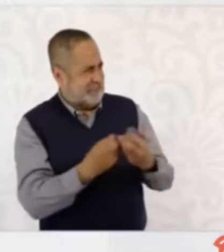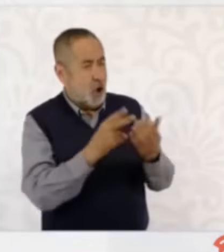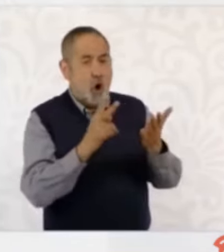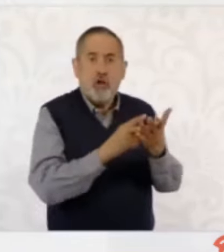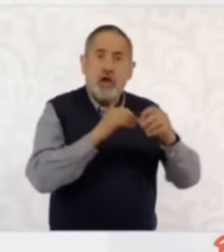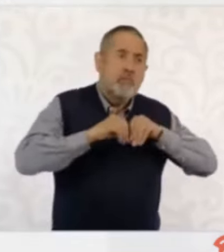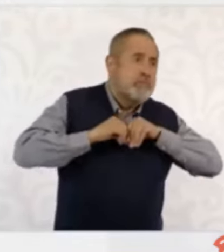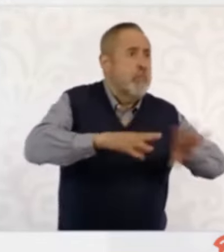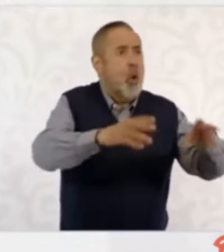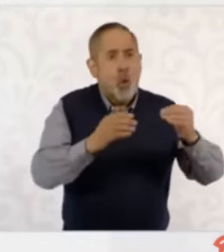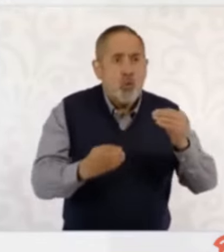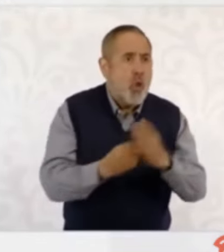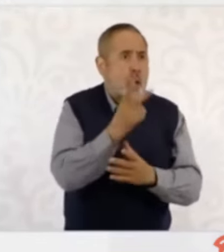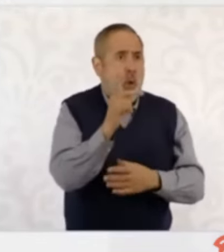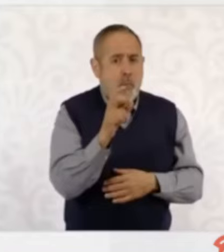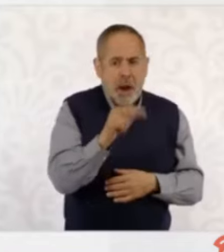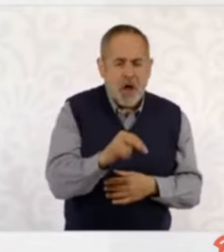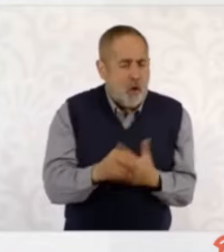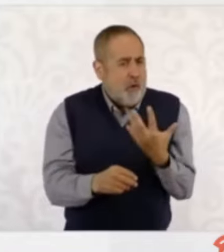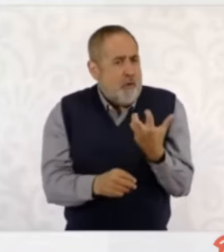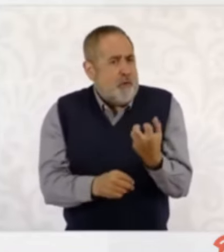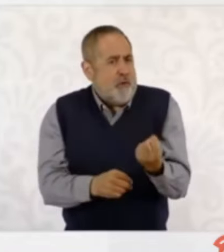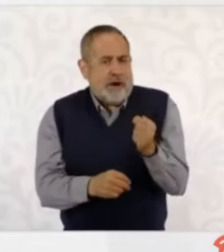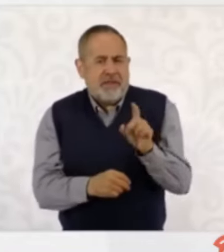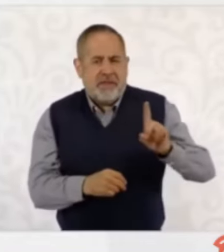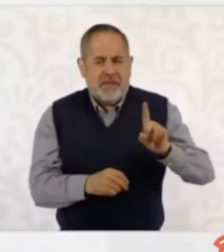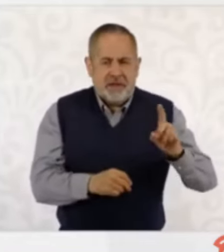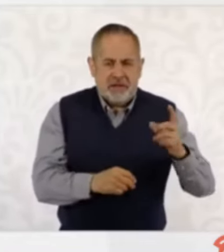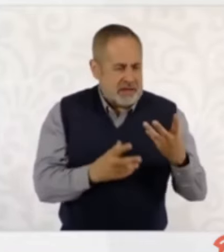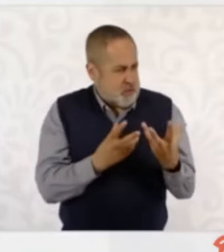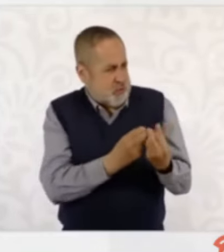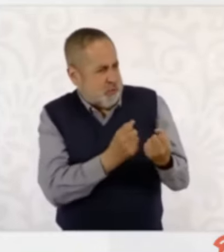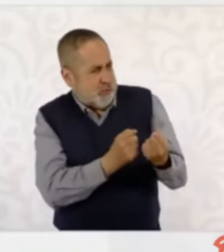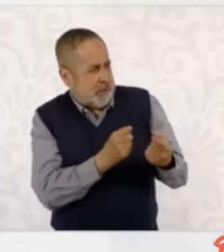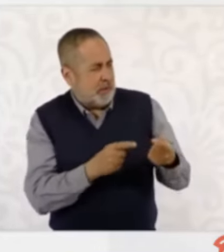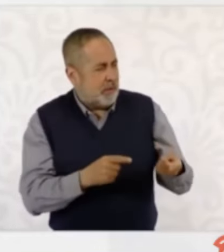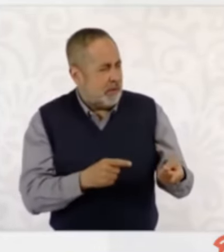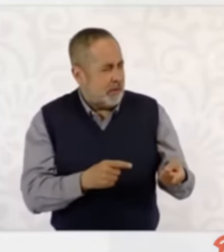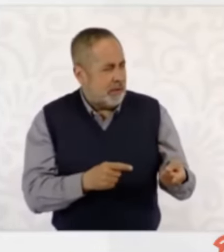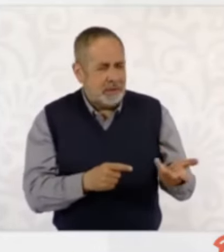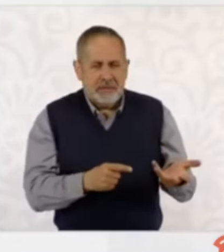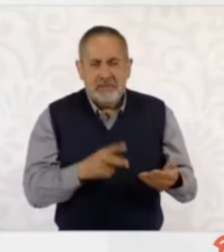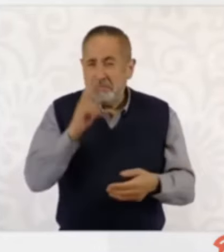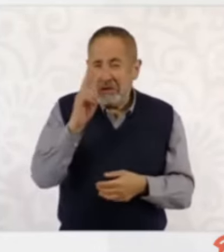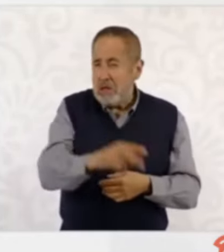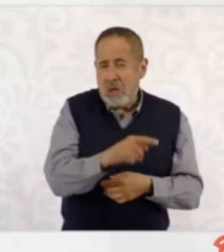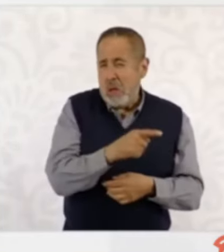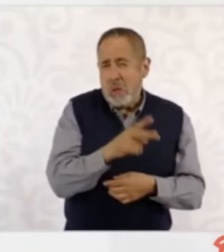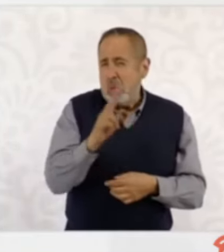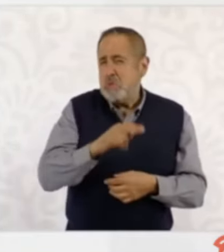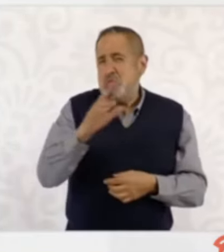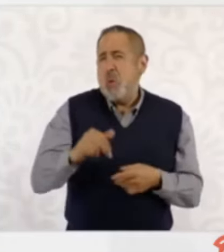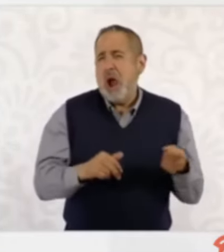con la ultraderecha, ¿no? Que en México realmente no ha tenido nunca